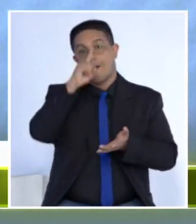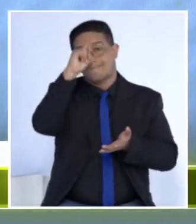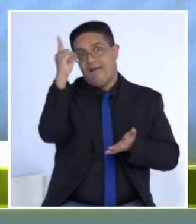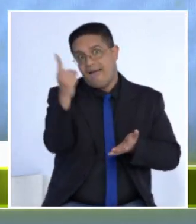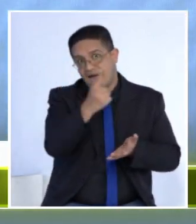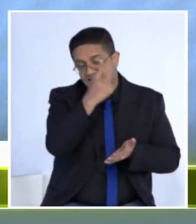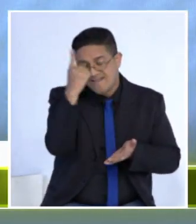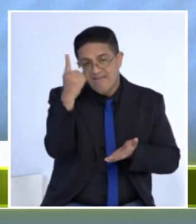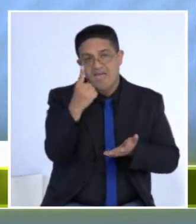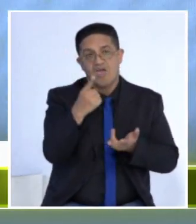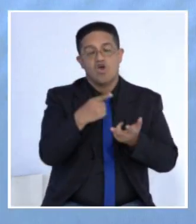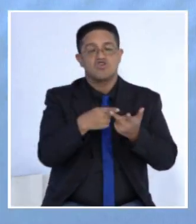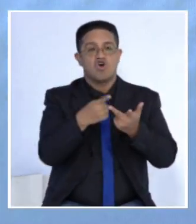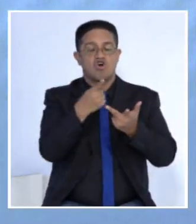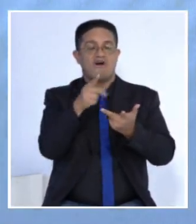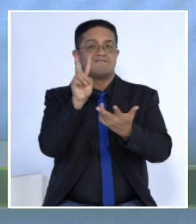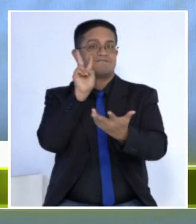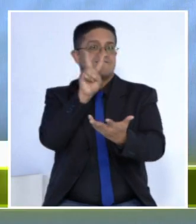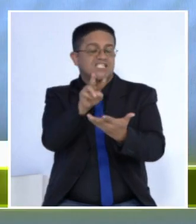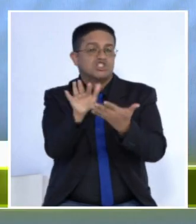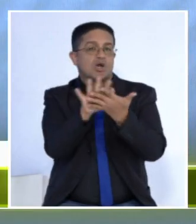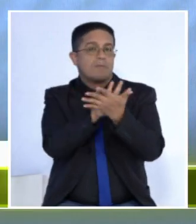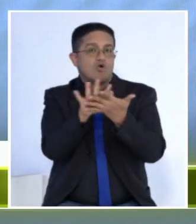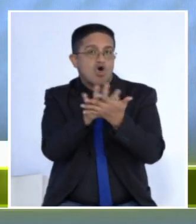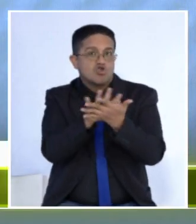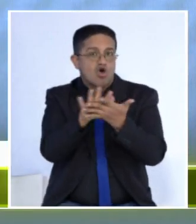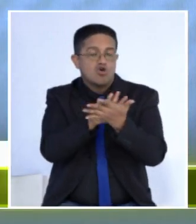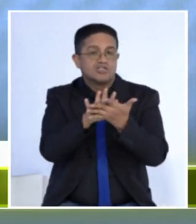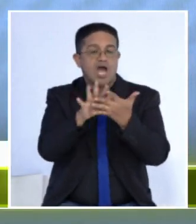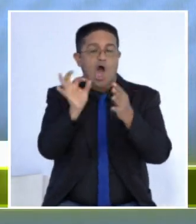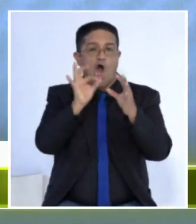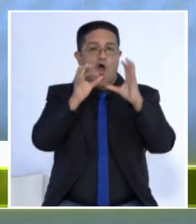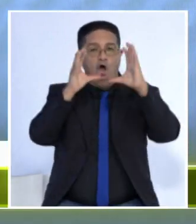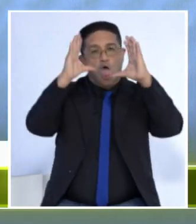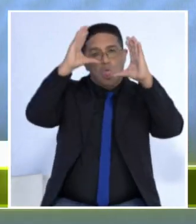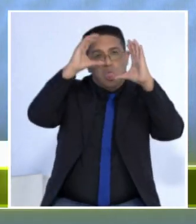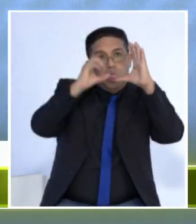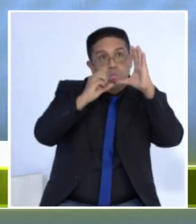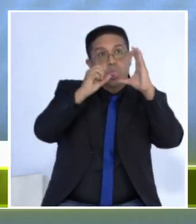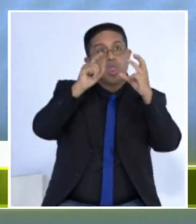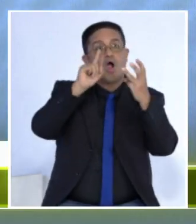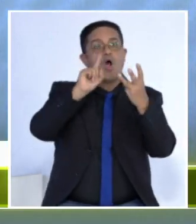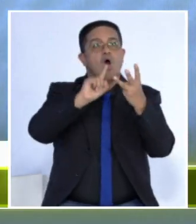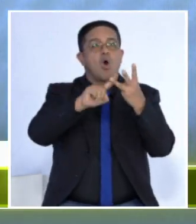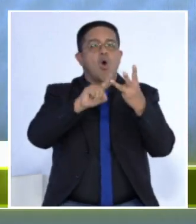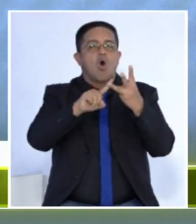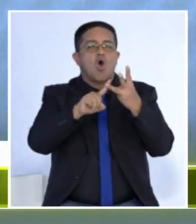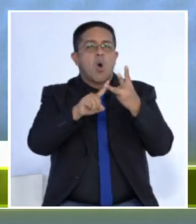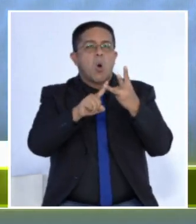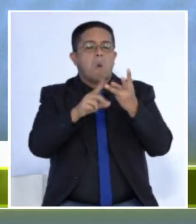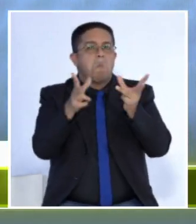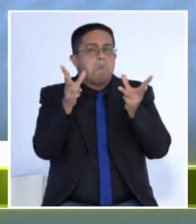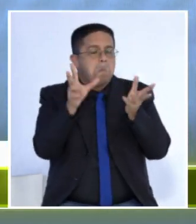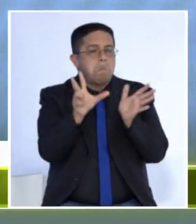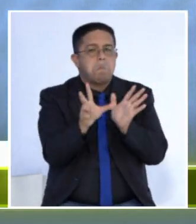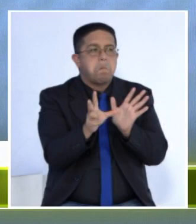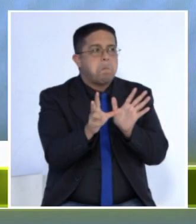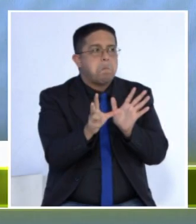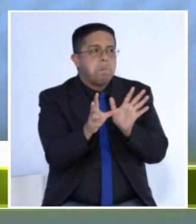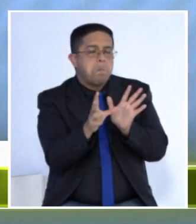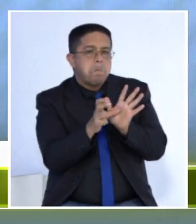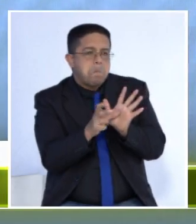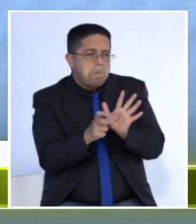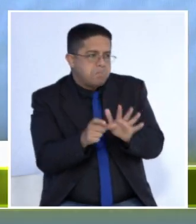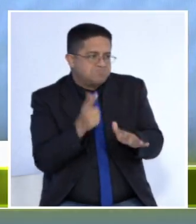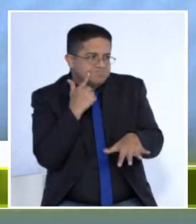de cambios en la visión, de repente perder una parte de la visión, con alteraciones sensitivas, no percibo esta sensación